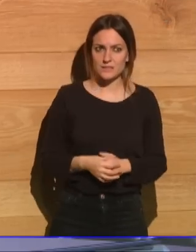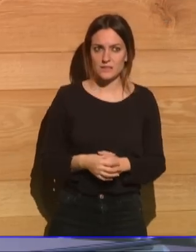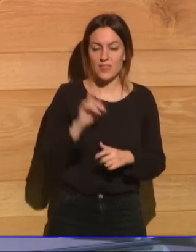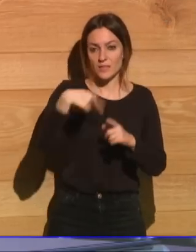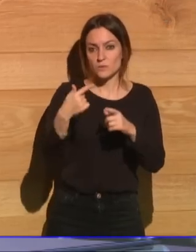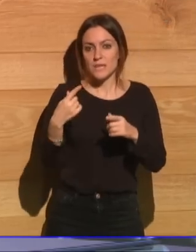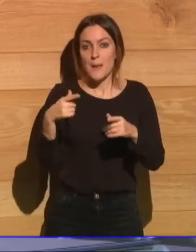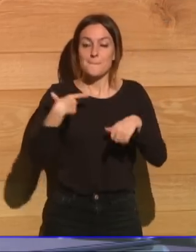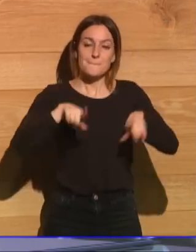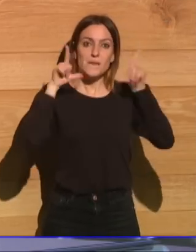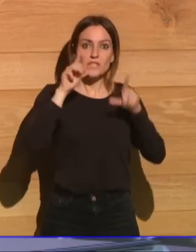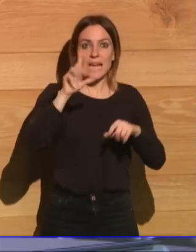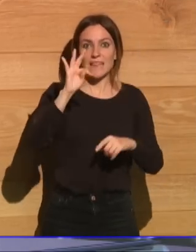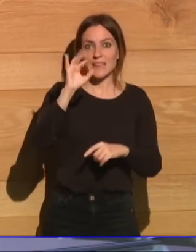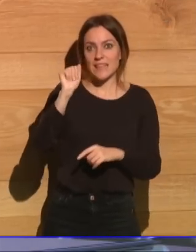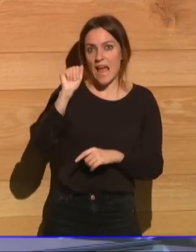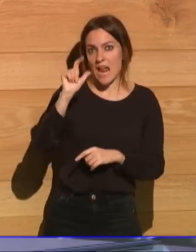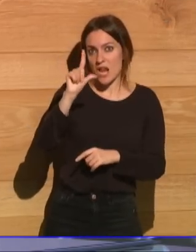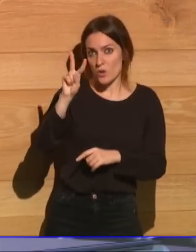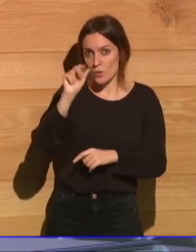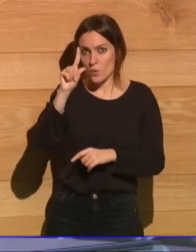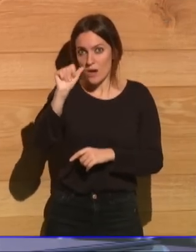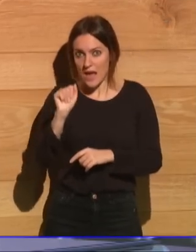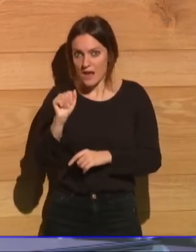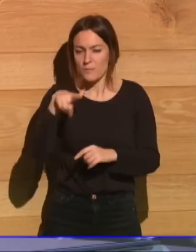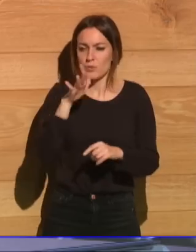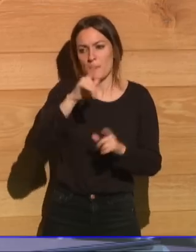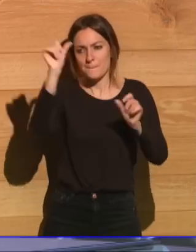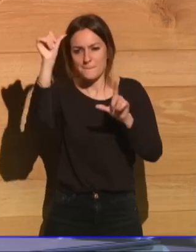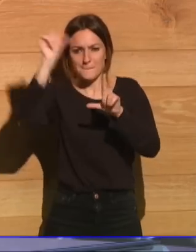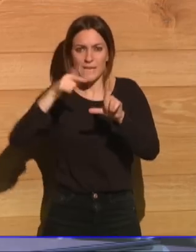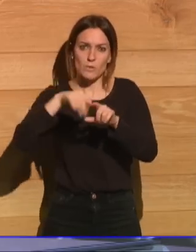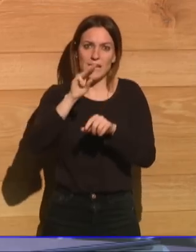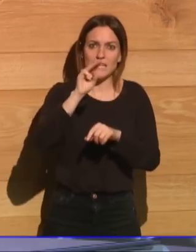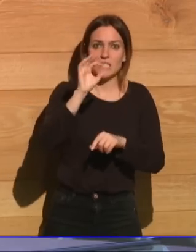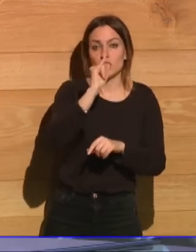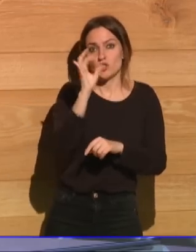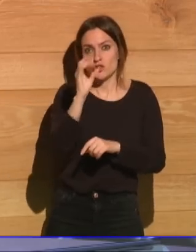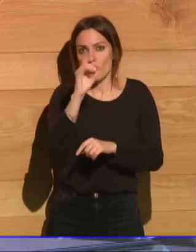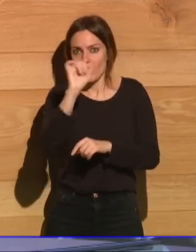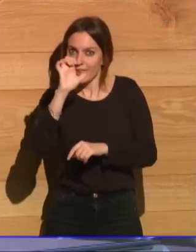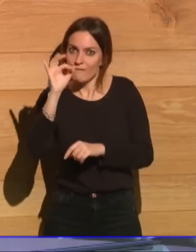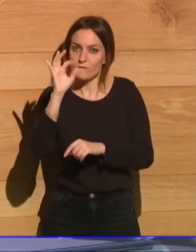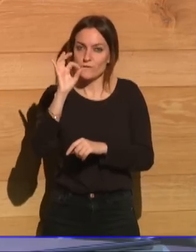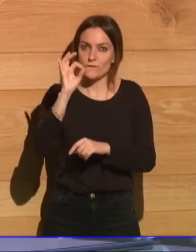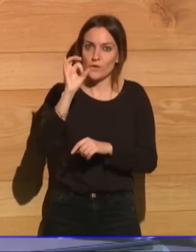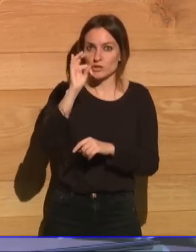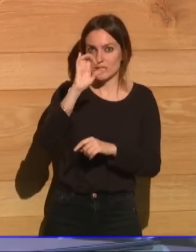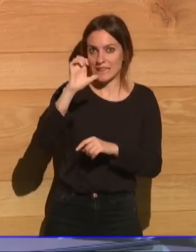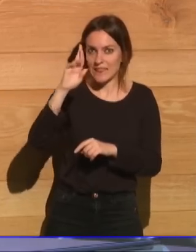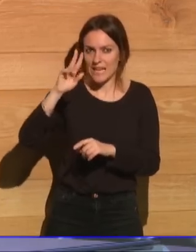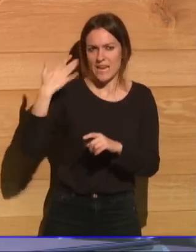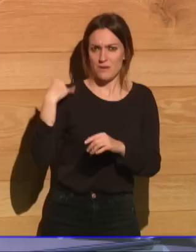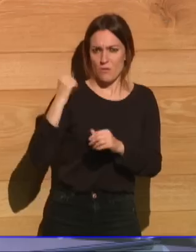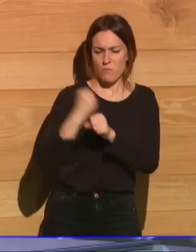maravillosamente interpretado. maravilloso. Es curioso porque a menudo se habla de la primera película de Jodie Foster. No es que viniera a hacer Taxi Driver, es que llevaba interpretando desde los 3 años. Claro. O